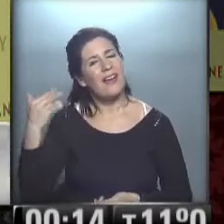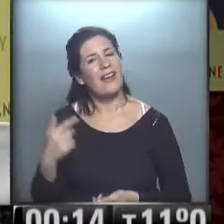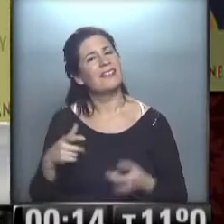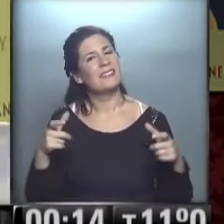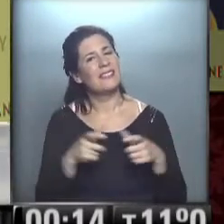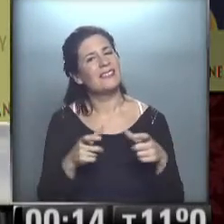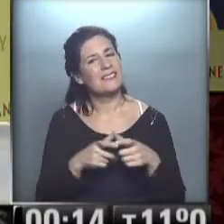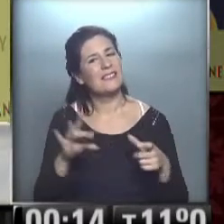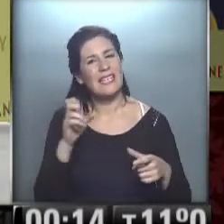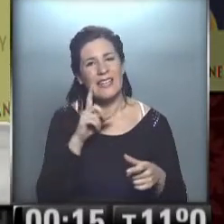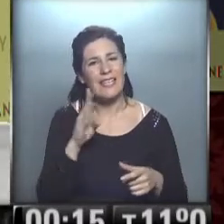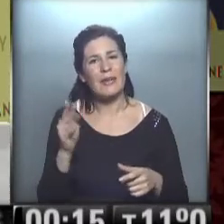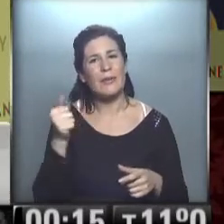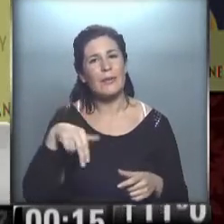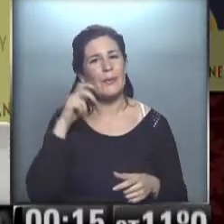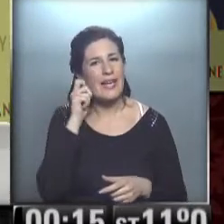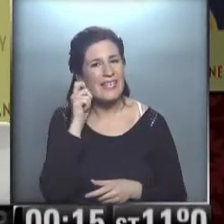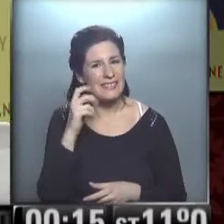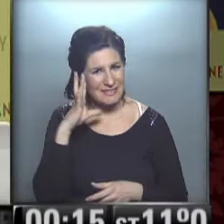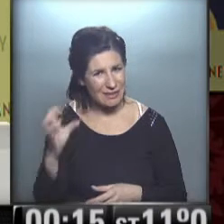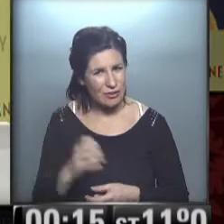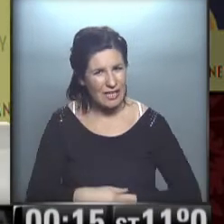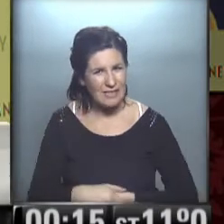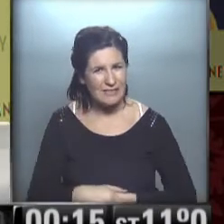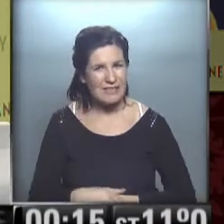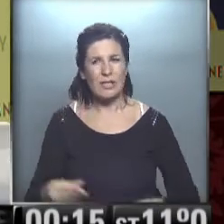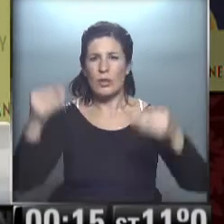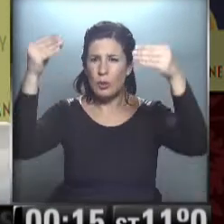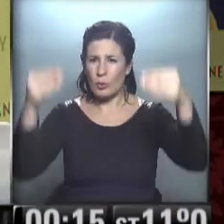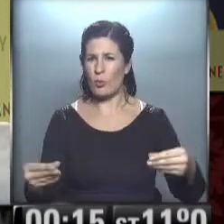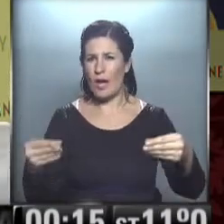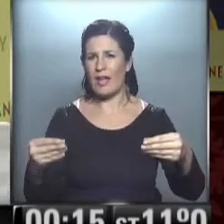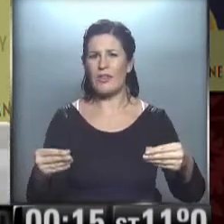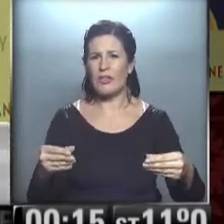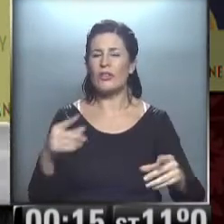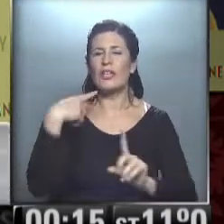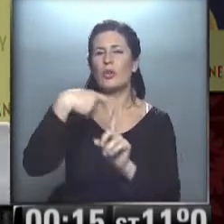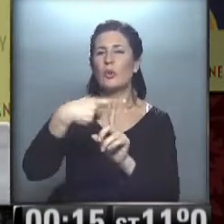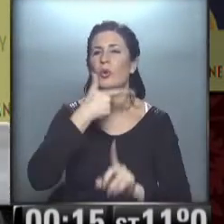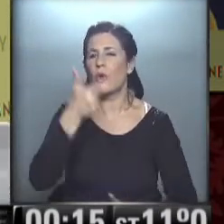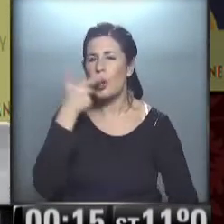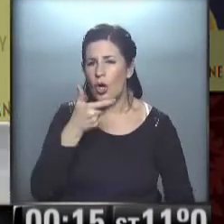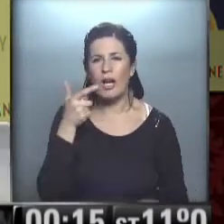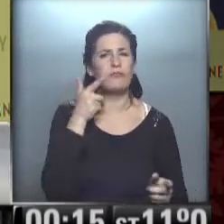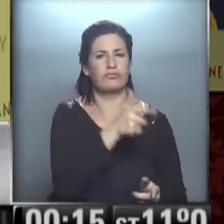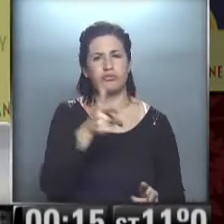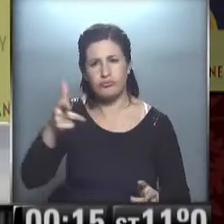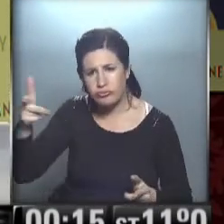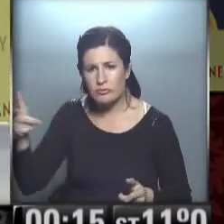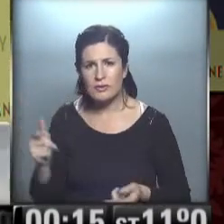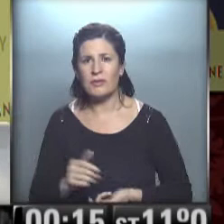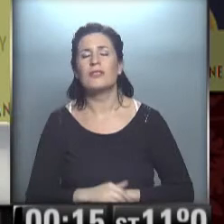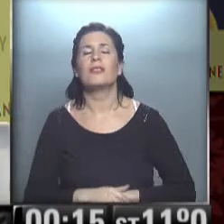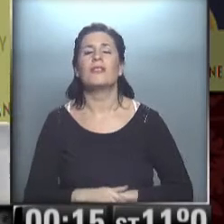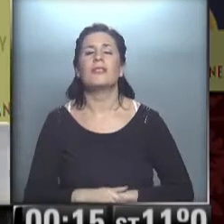acordás que ahí estaba el cuadro de la fusilamiento de la cruz roja ese cuadro digamos que rocambole se inspiró en